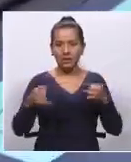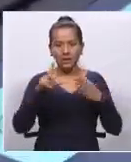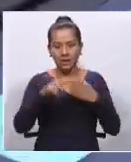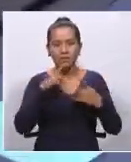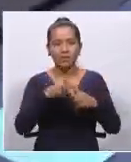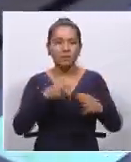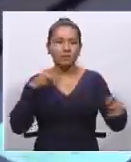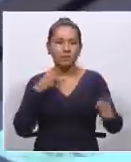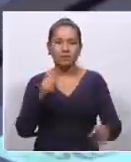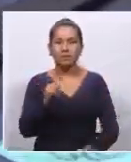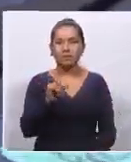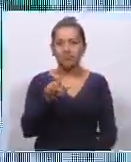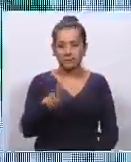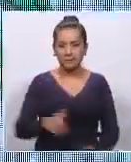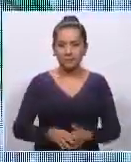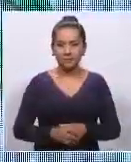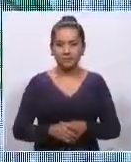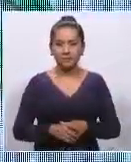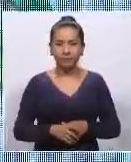de empleos.